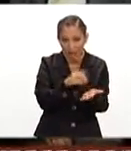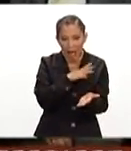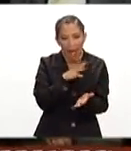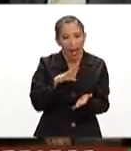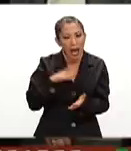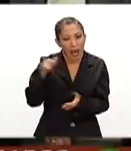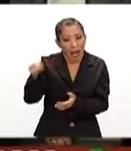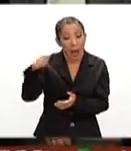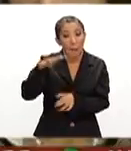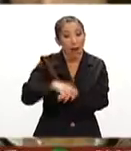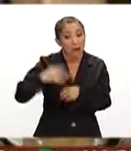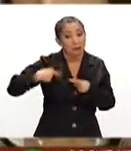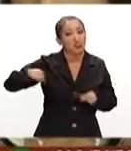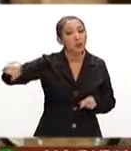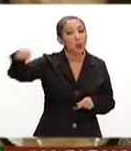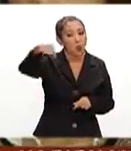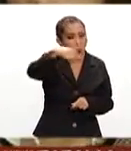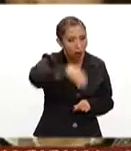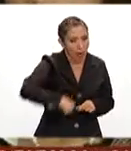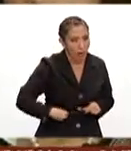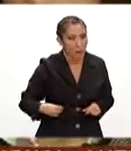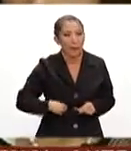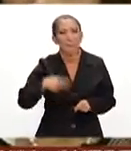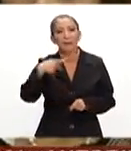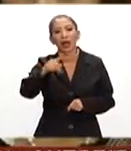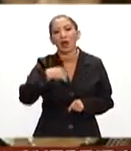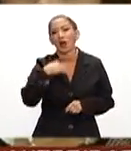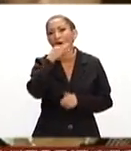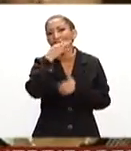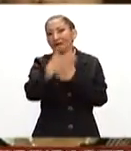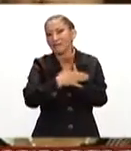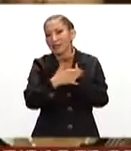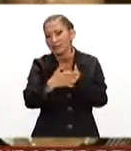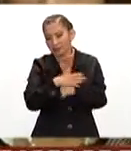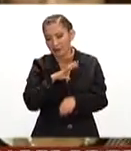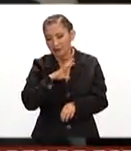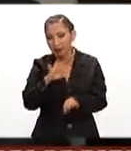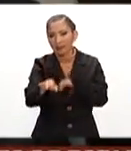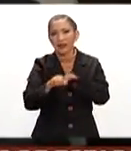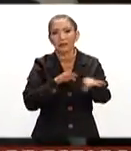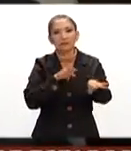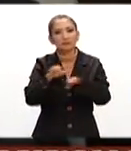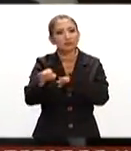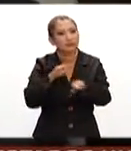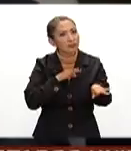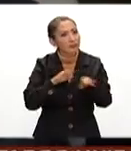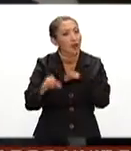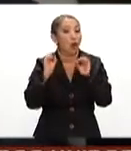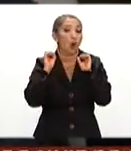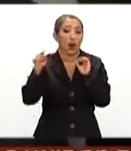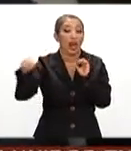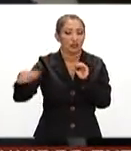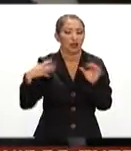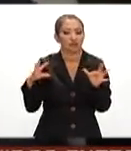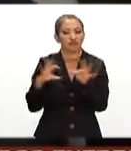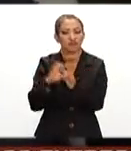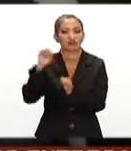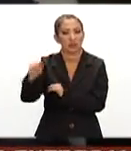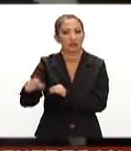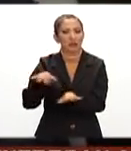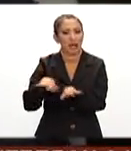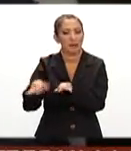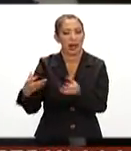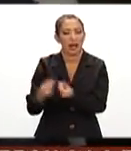involucra a más personas. Sin embargo, informaron que van a laborar o que laboraban para Duarte y que